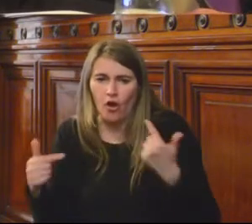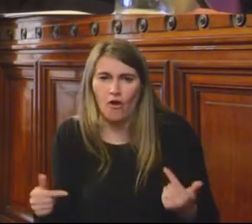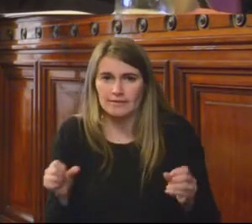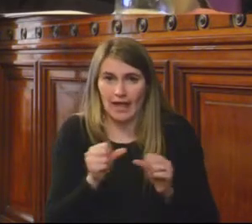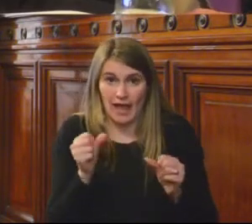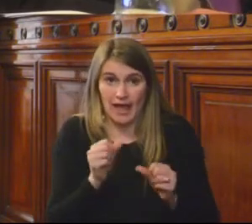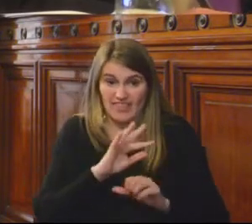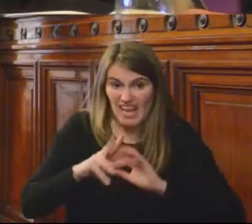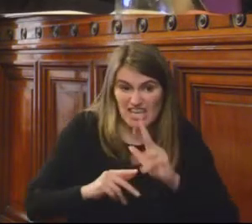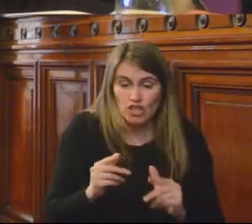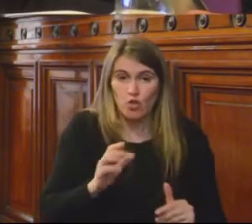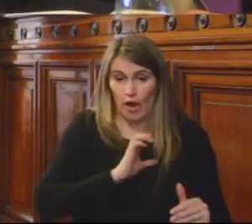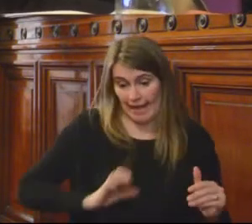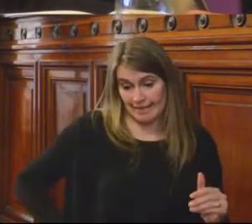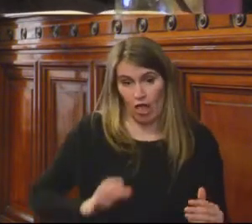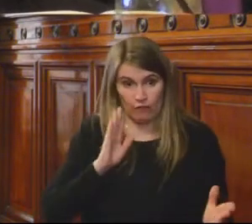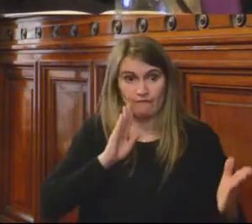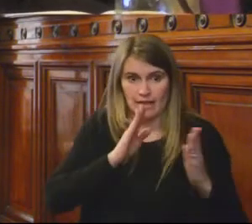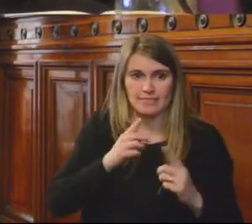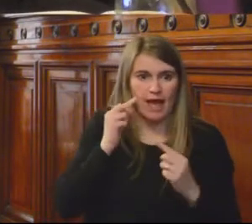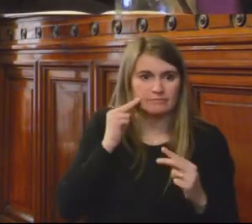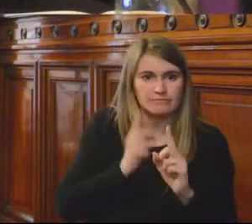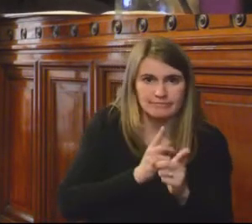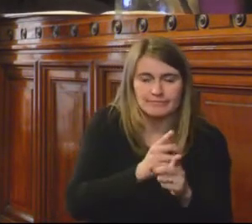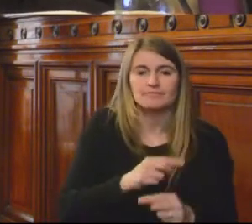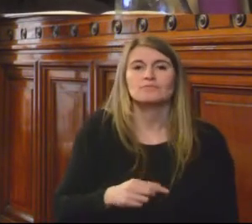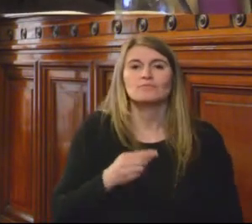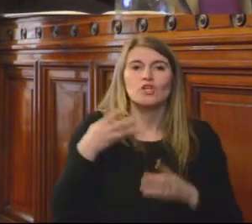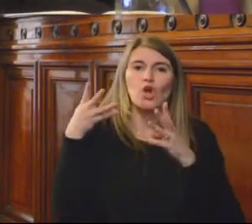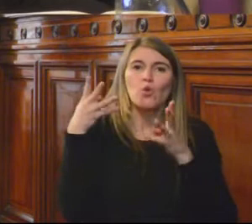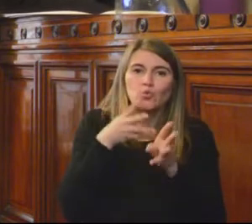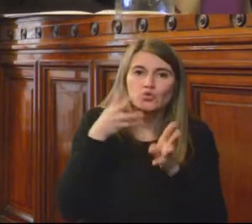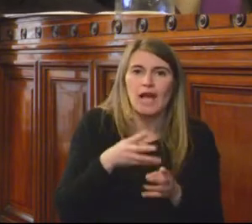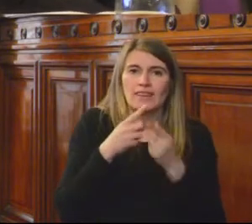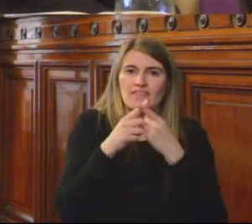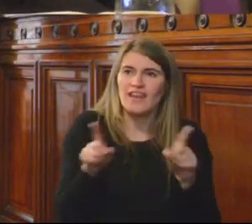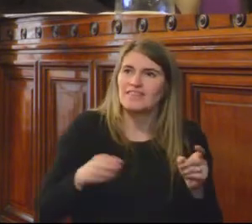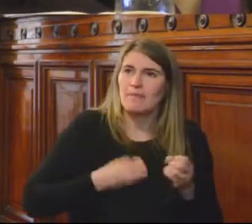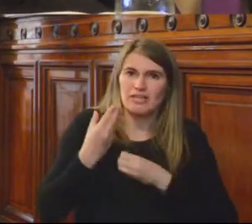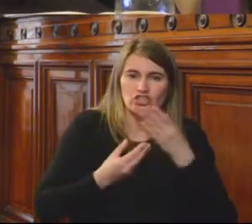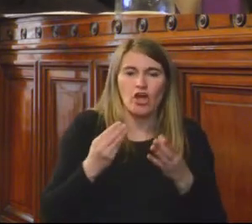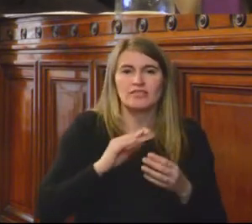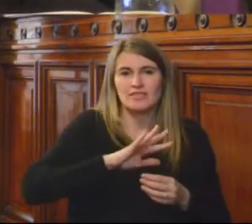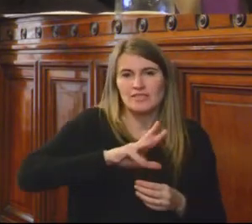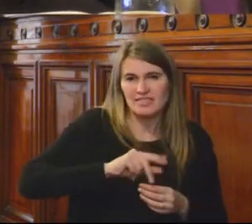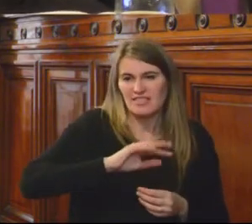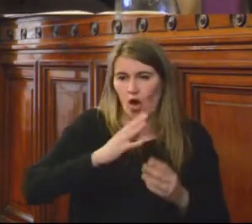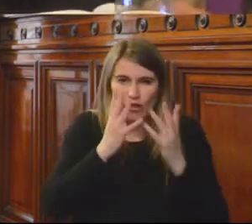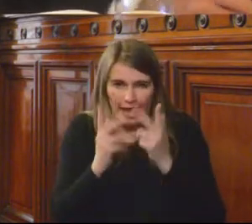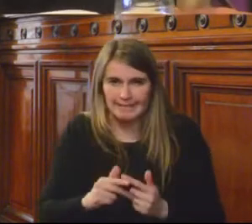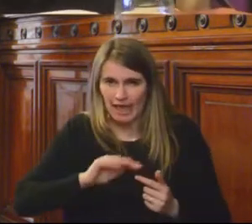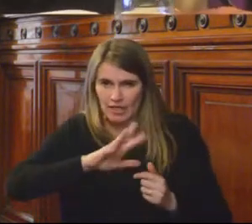el delito y la acción del Estado para enfrentarlo. Séptimo, la lucha contra las distintas expresiones de delincuencia organizada, lo cual incluye el